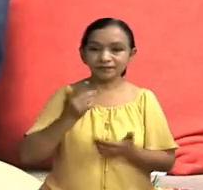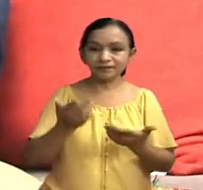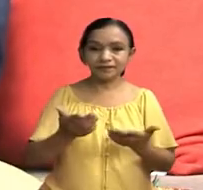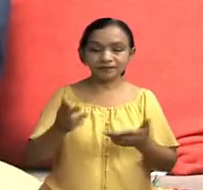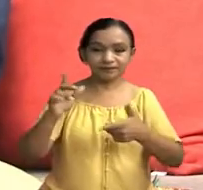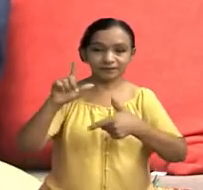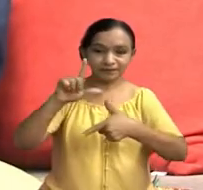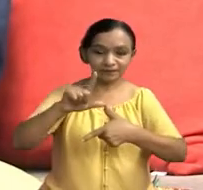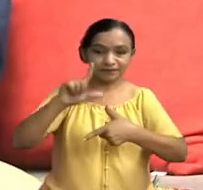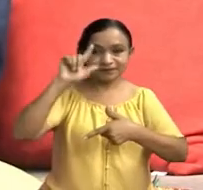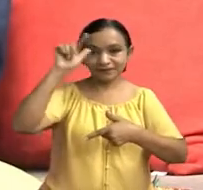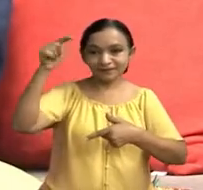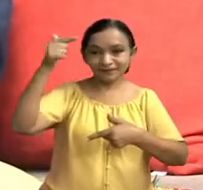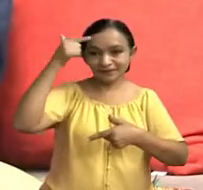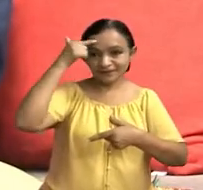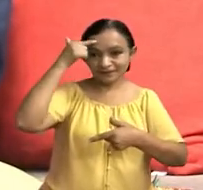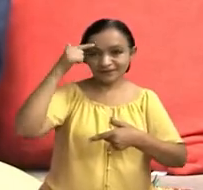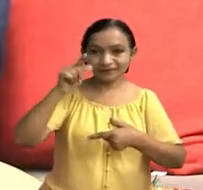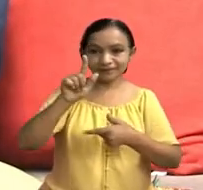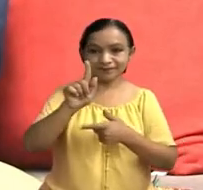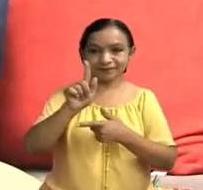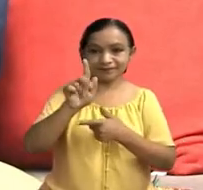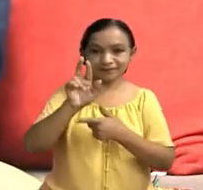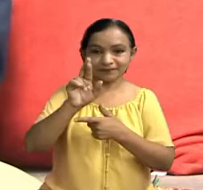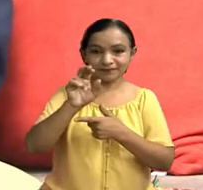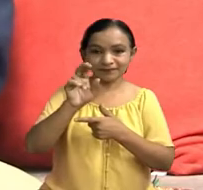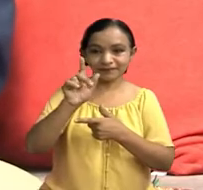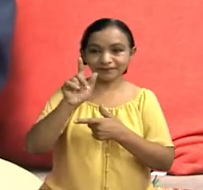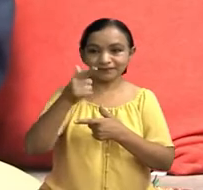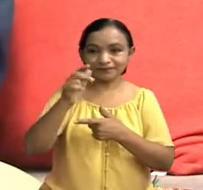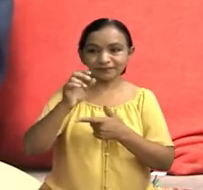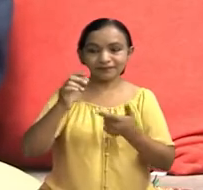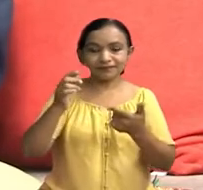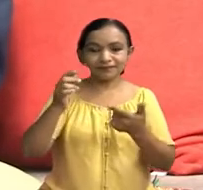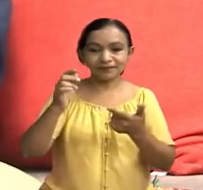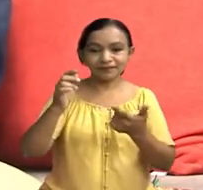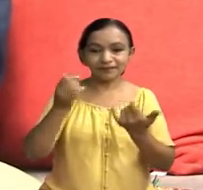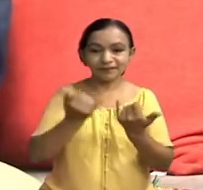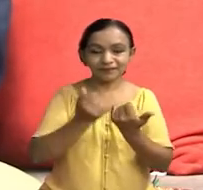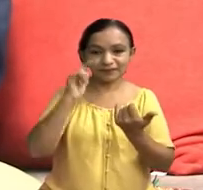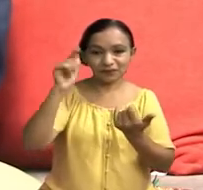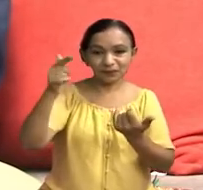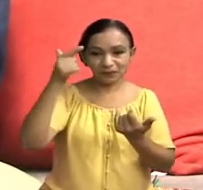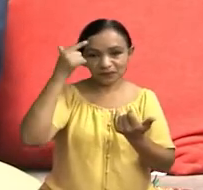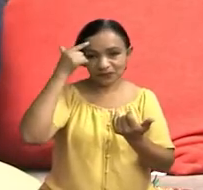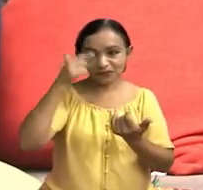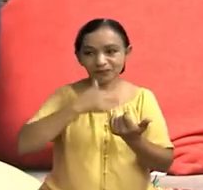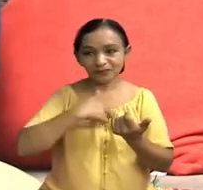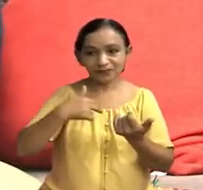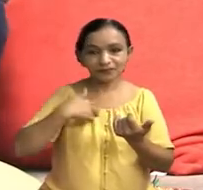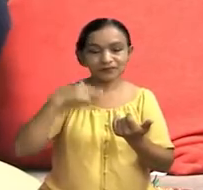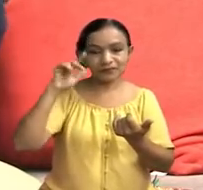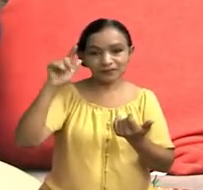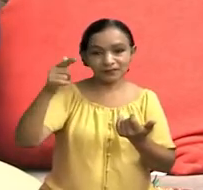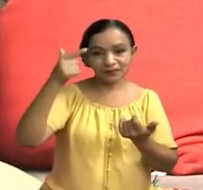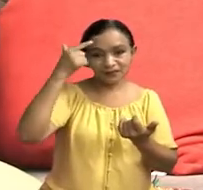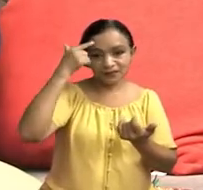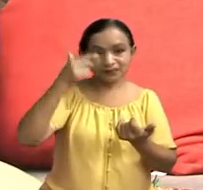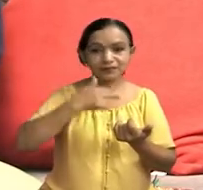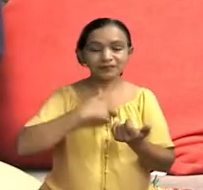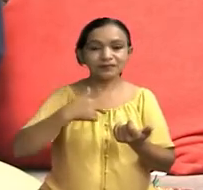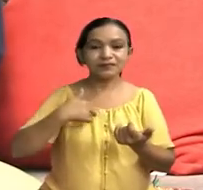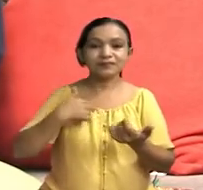eran gobiernos pro-yanqui, gobiernos autoritarios, gobiernos dictatoriales y gobiernos antidemocráticos. Fue la lucha de los